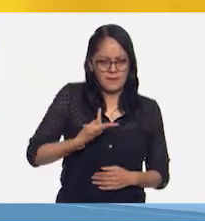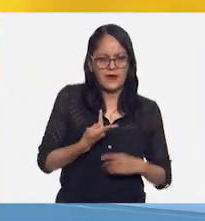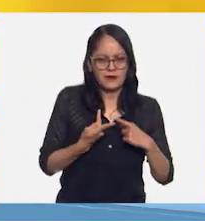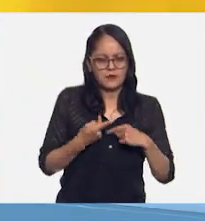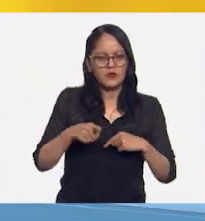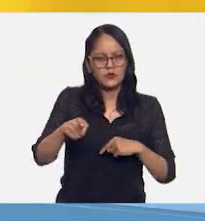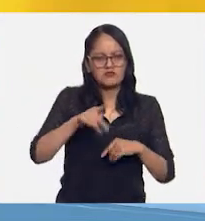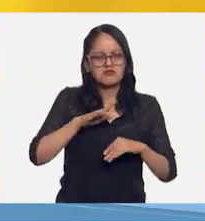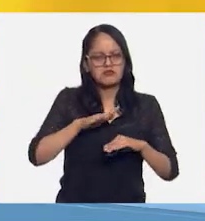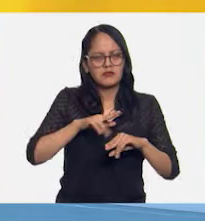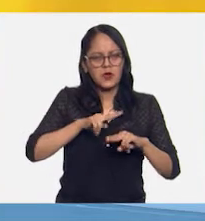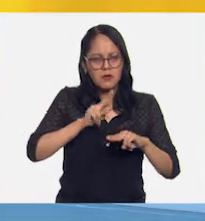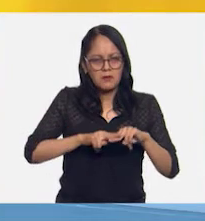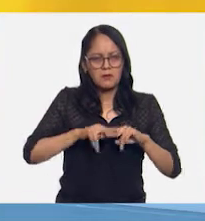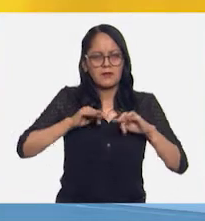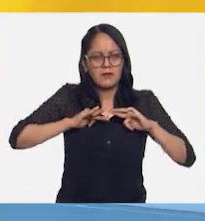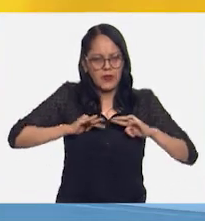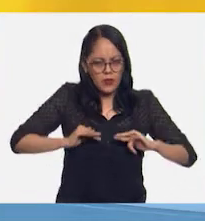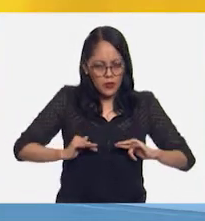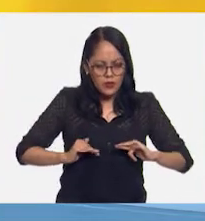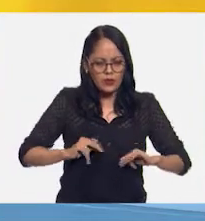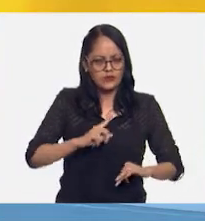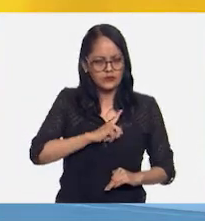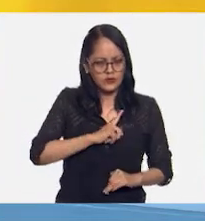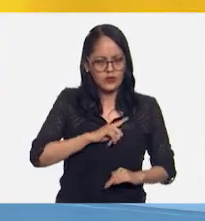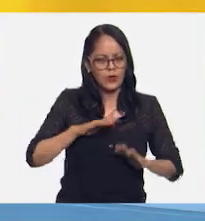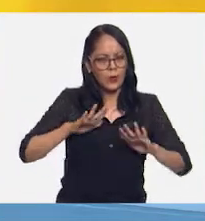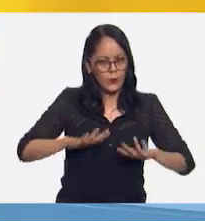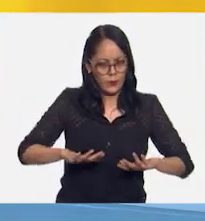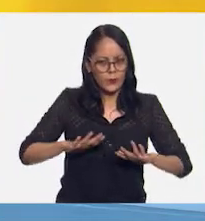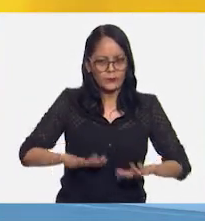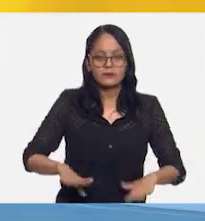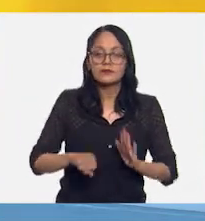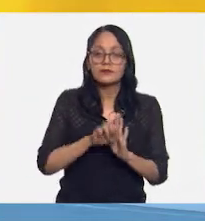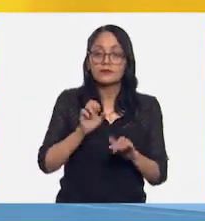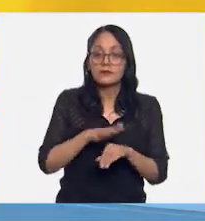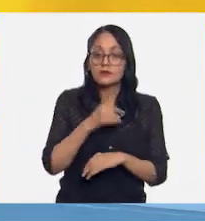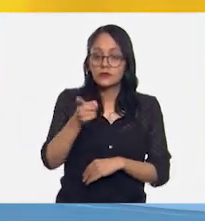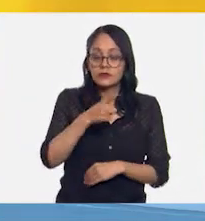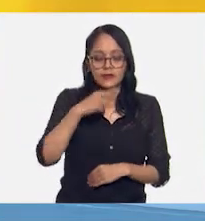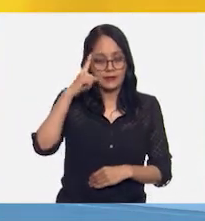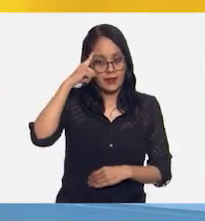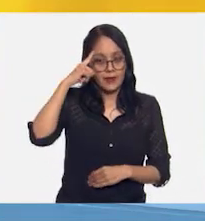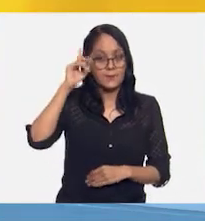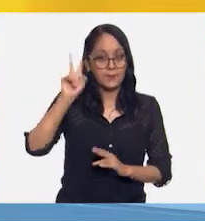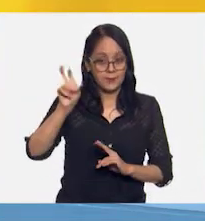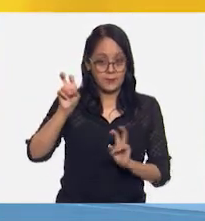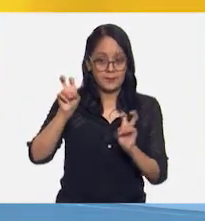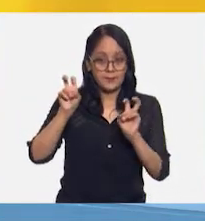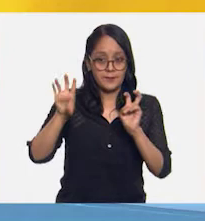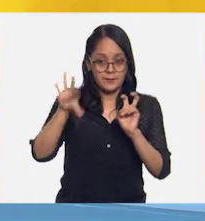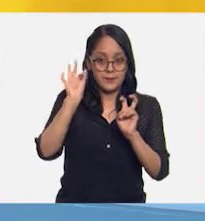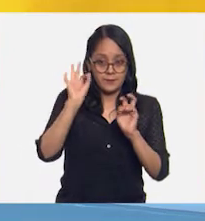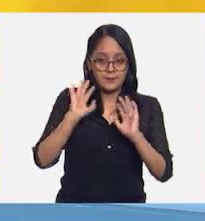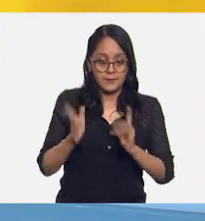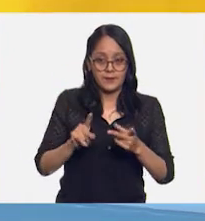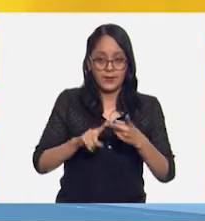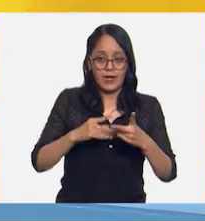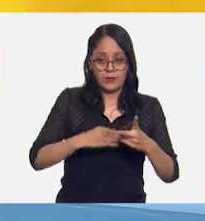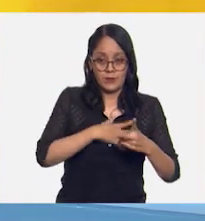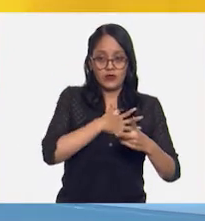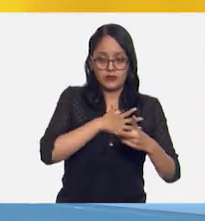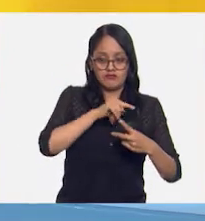de tranquilidad, de soledad, con calma, ya que hayan ganado claridad sobre el tema y las emociones